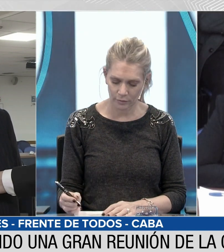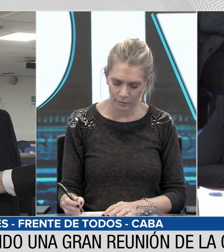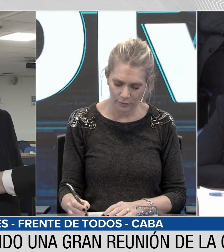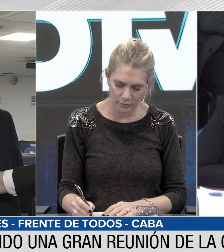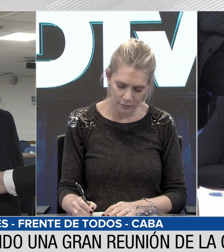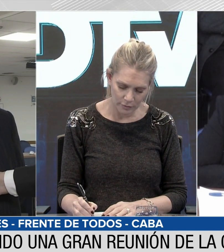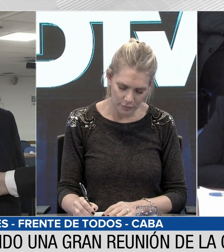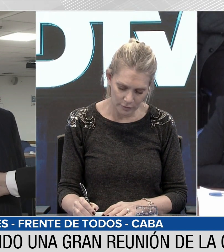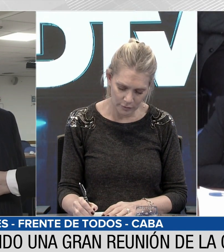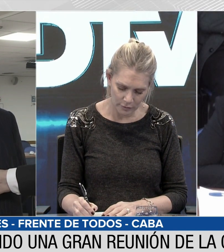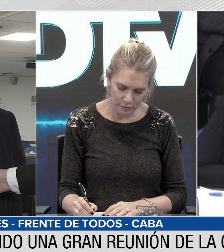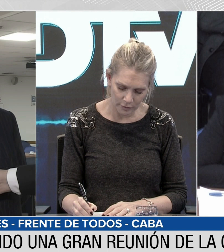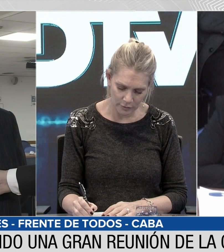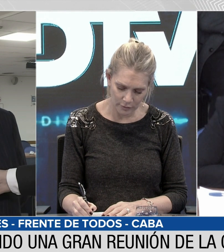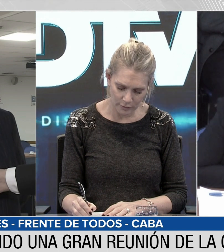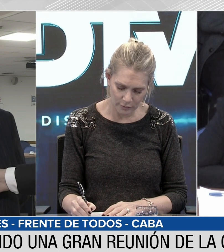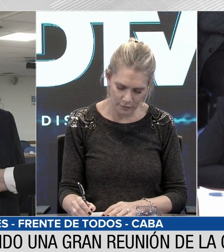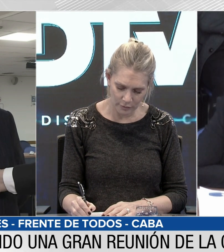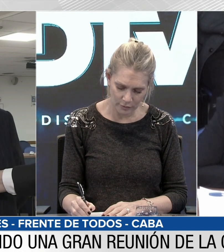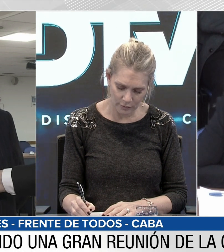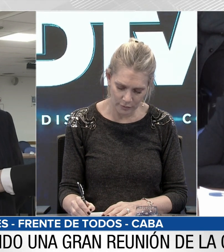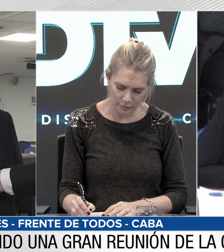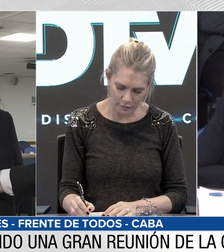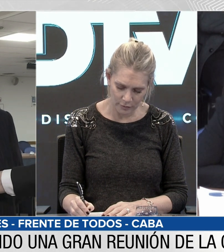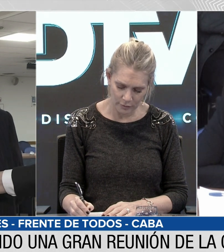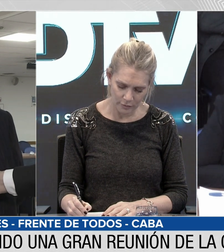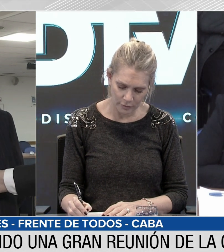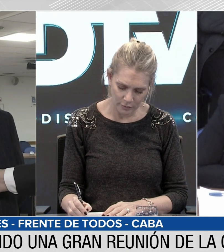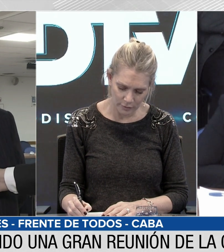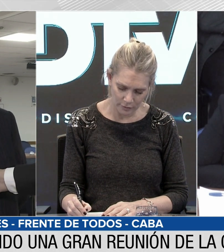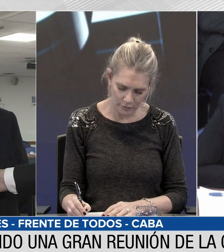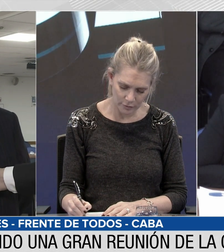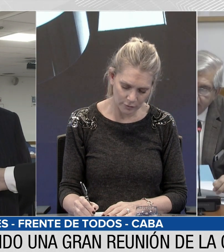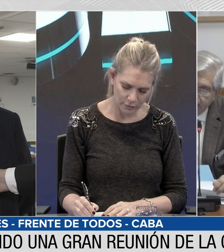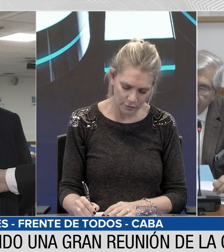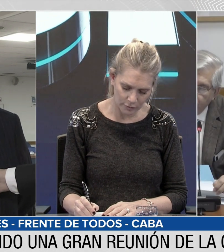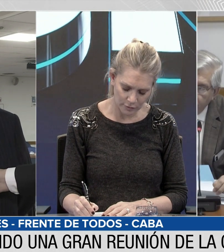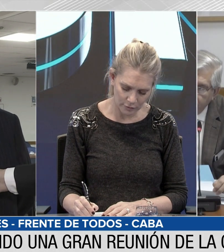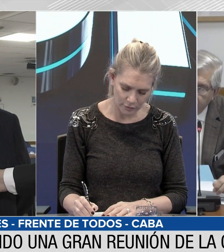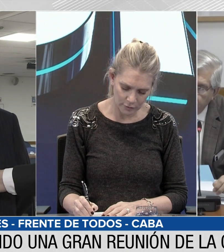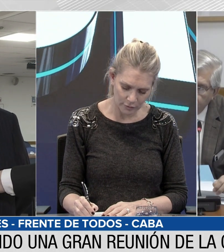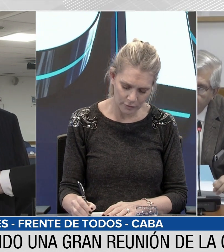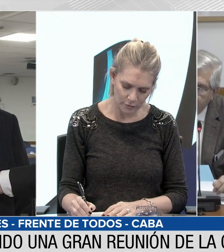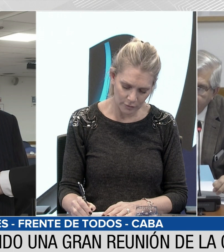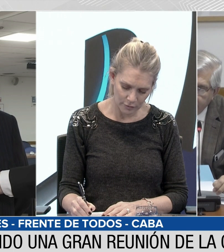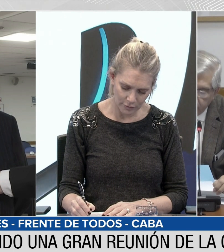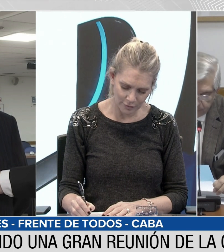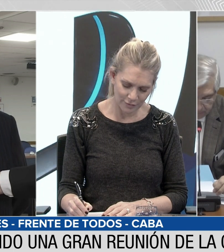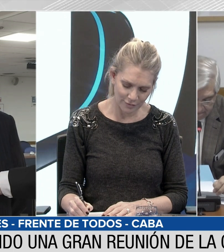creación del Día de la Religión Evangélica el 31 de octubre, que es cuando Martín